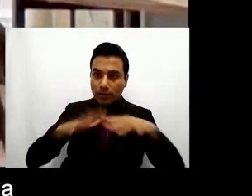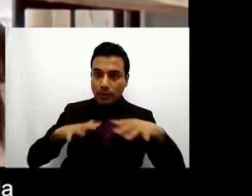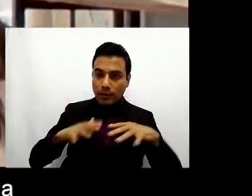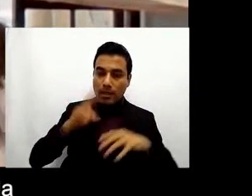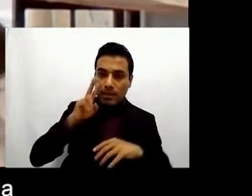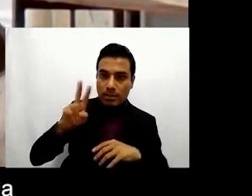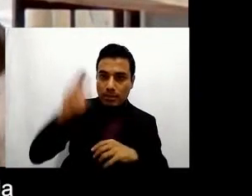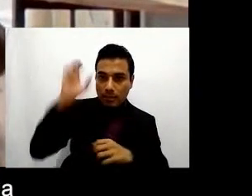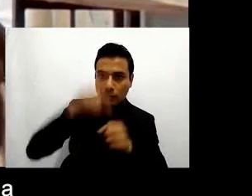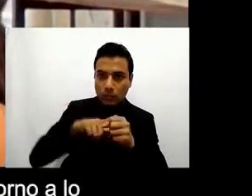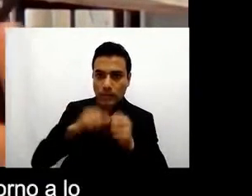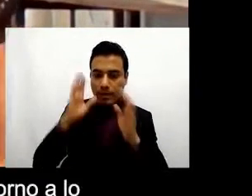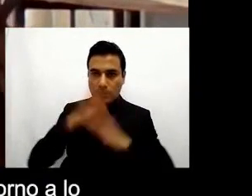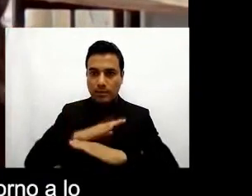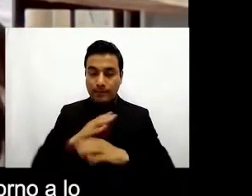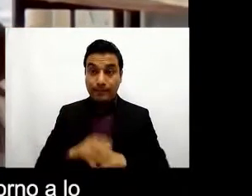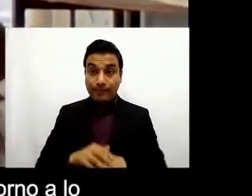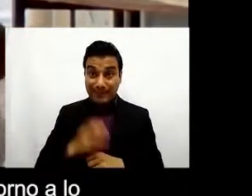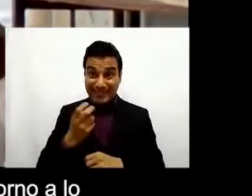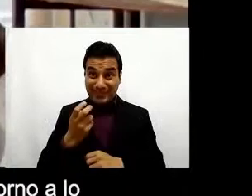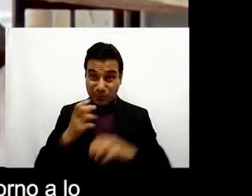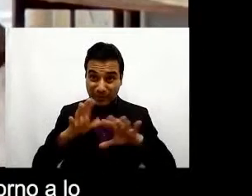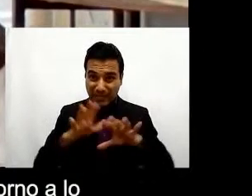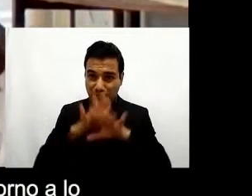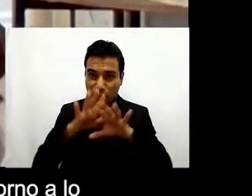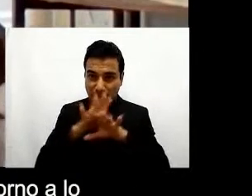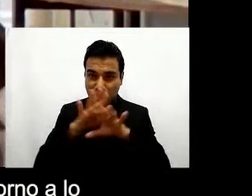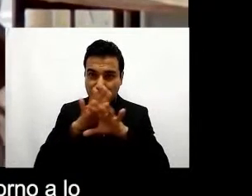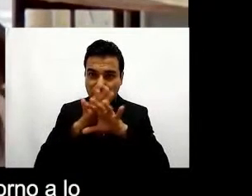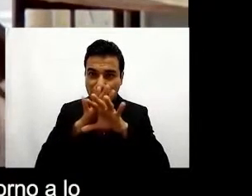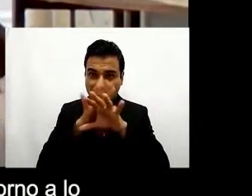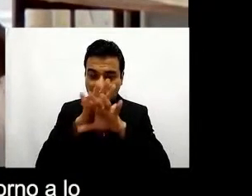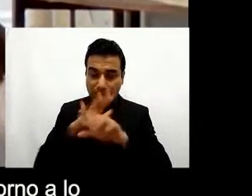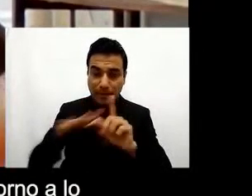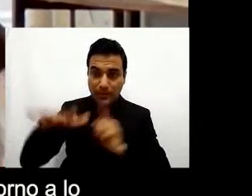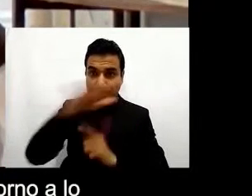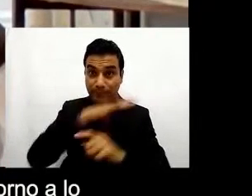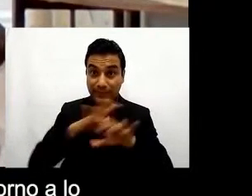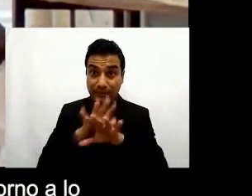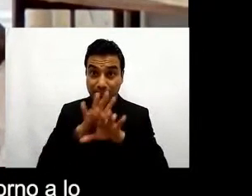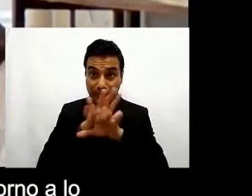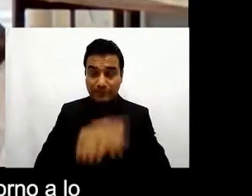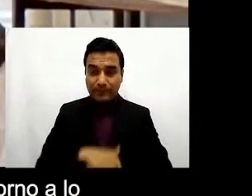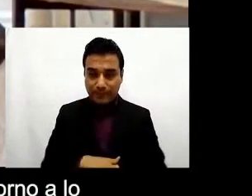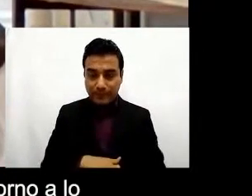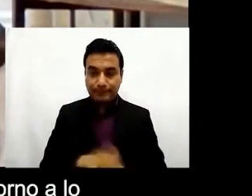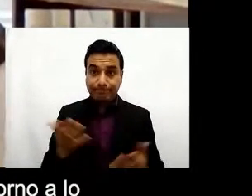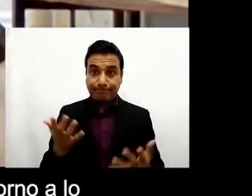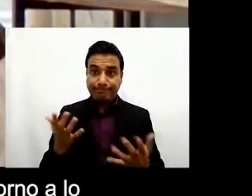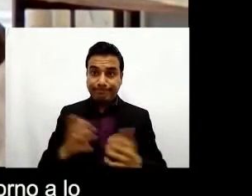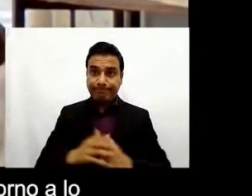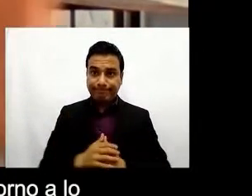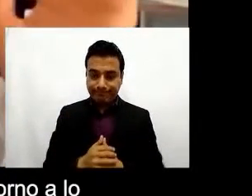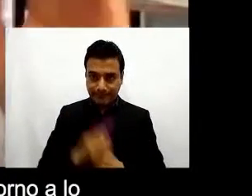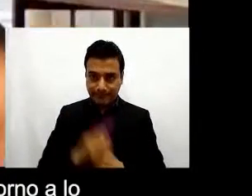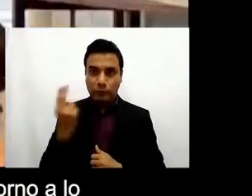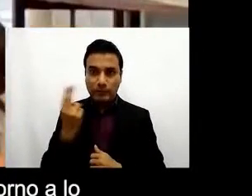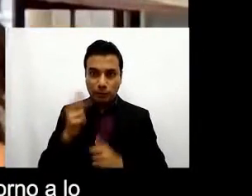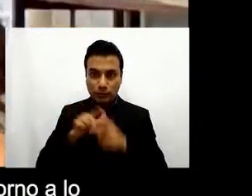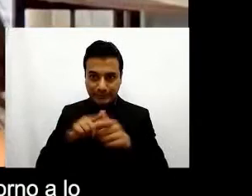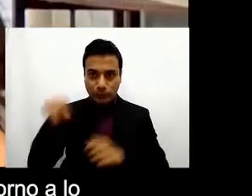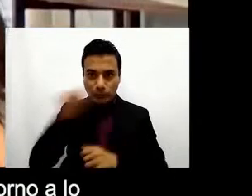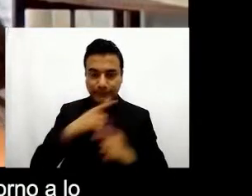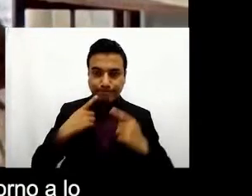estos cambios que están dándose están expandiendo o cerrando la discusión en torno a lo público, ¿no? Y ahí, por